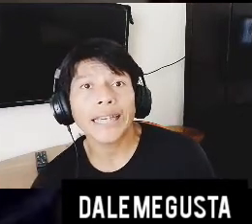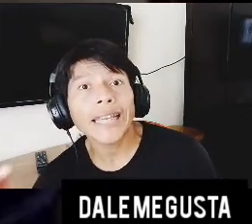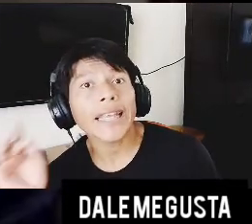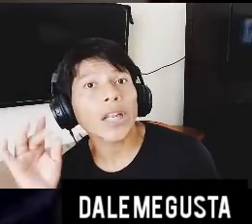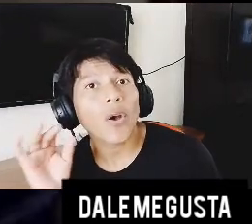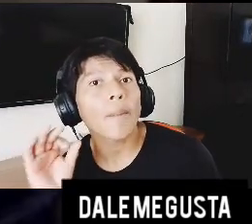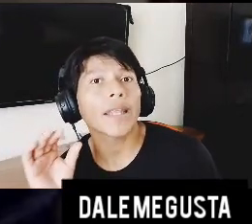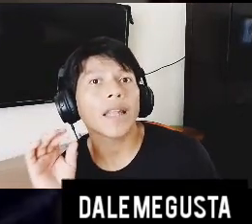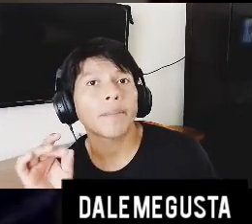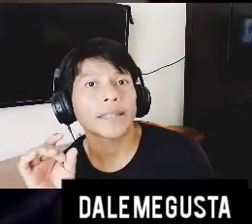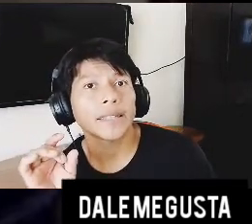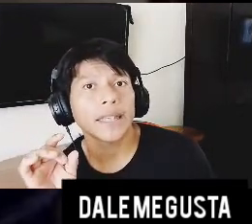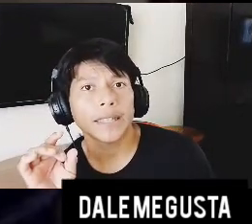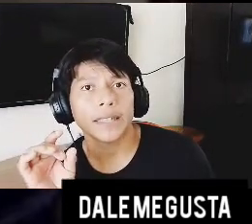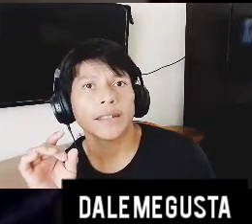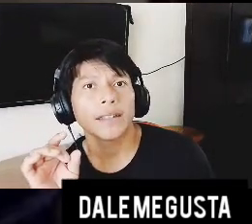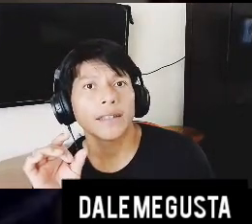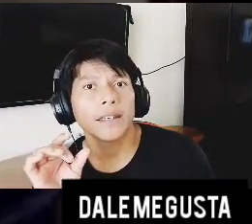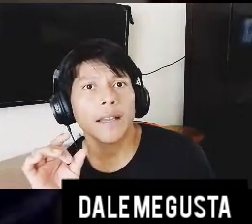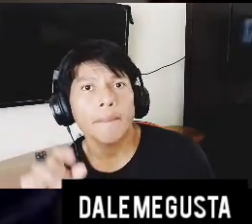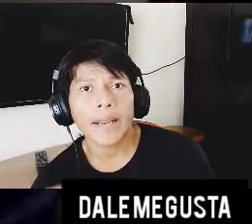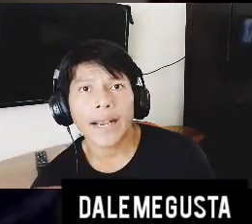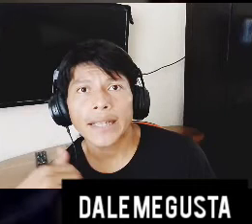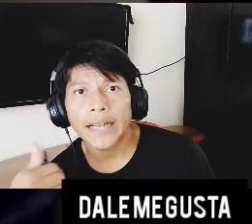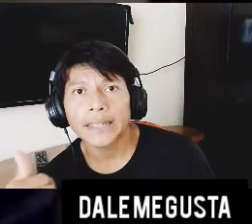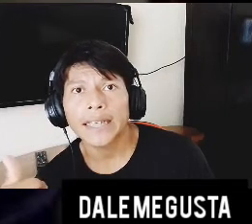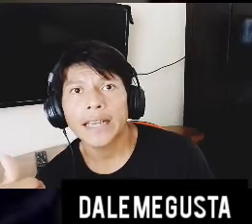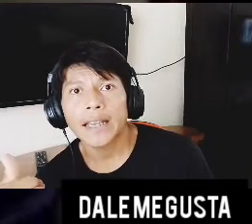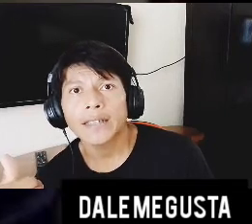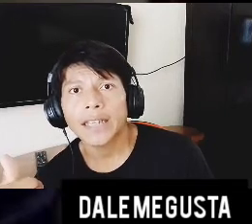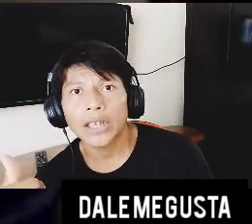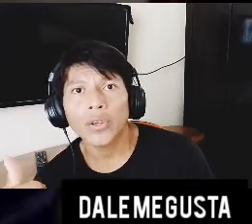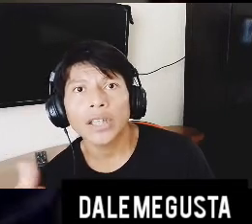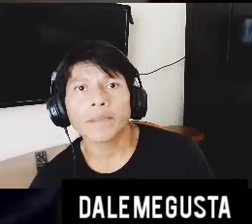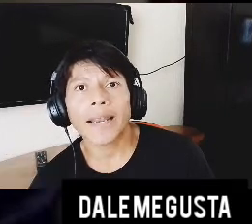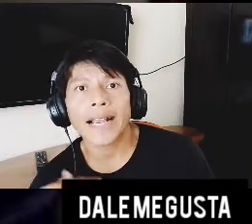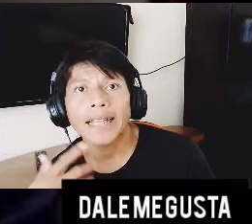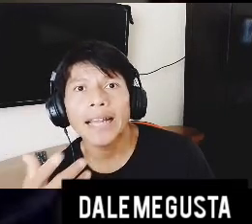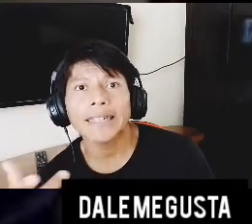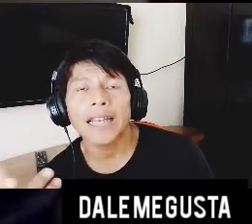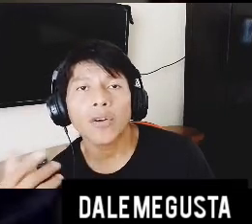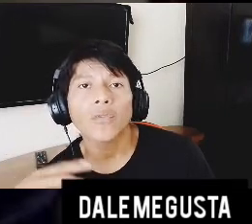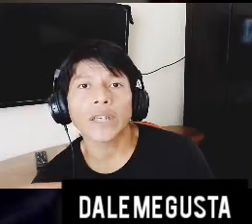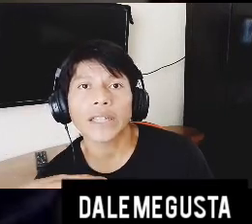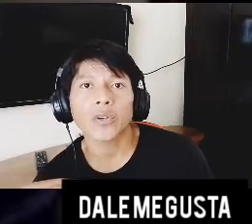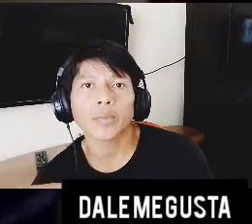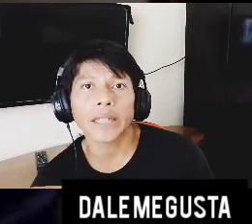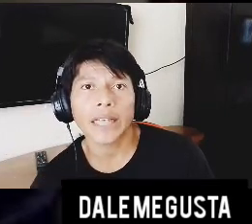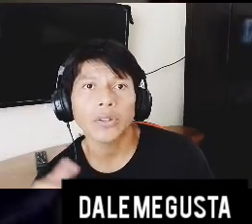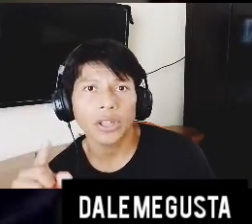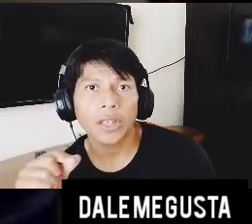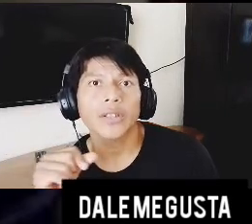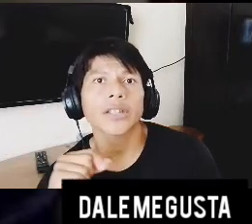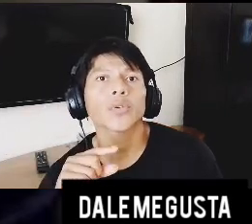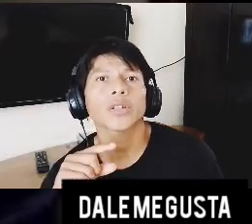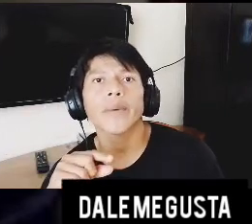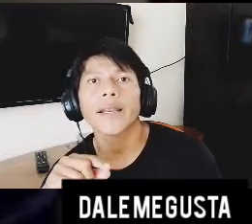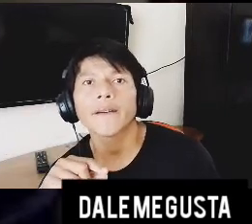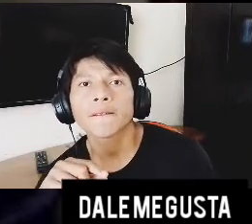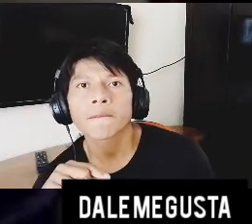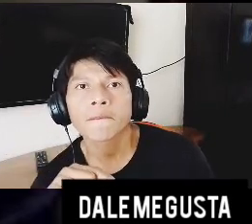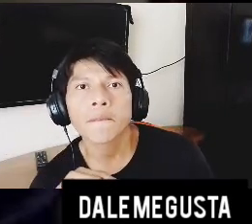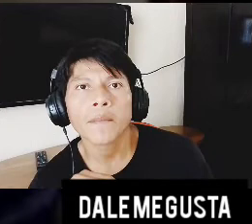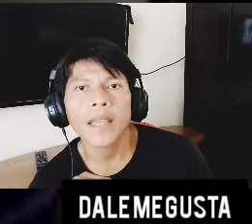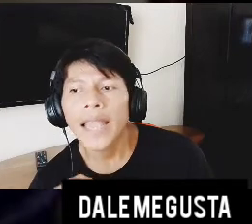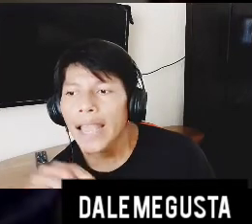4T y del nombre del presidente para ganarse seguidores, para ganarse la confianza de los mexicanos. Y señores, eso no se